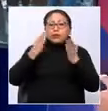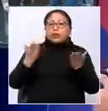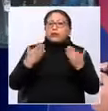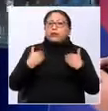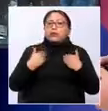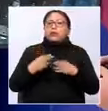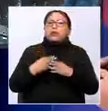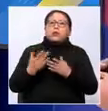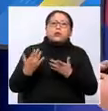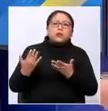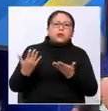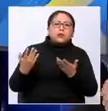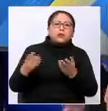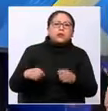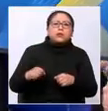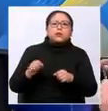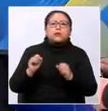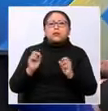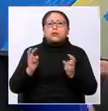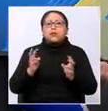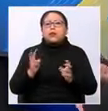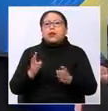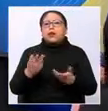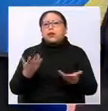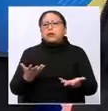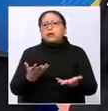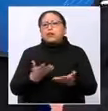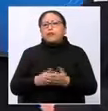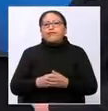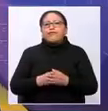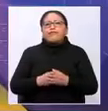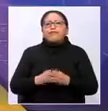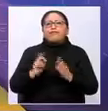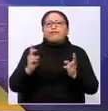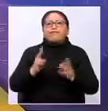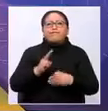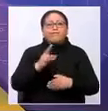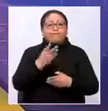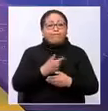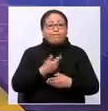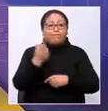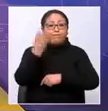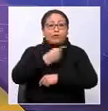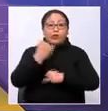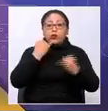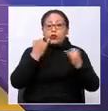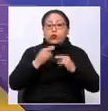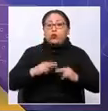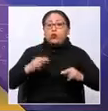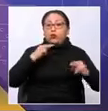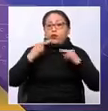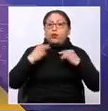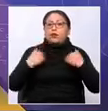las repercusiones sobre el tema que seguramente marcará, Douglas, la agenda periodística de esta jornada. Claro que sí, nos